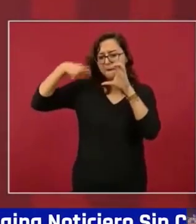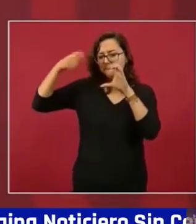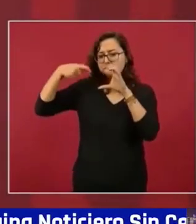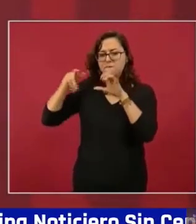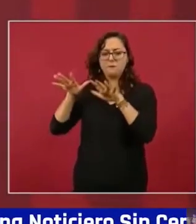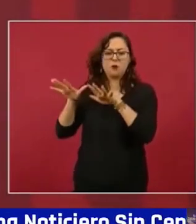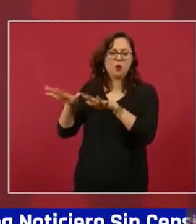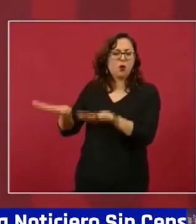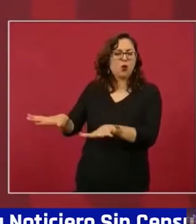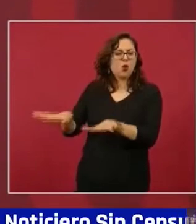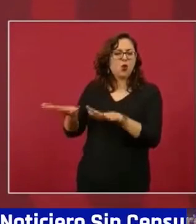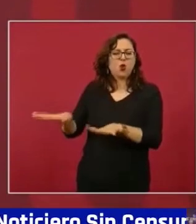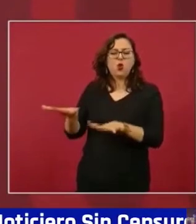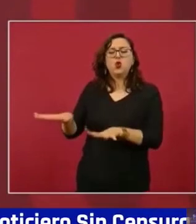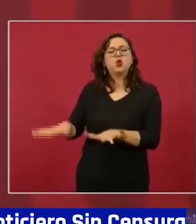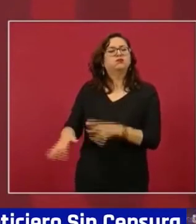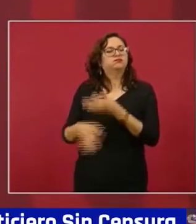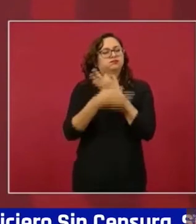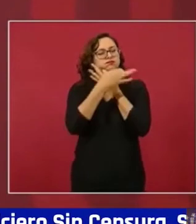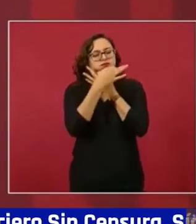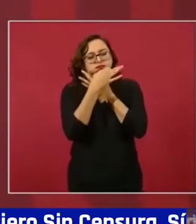Eso lo tengo muy claro.